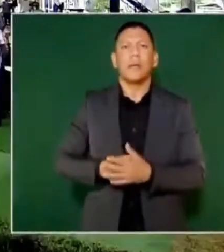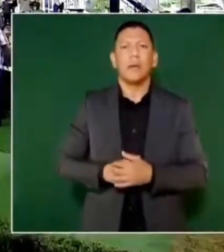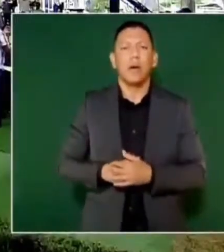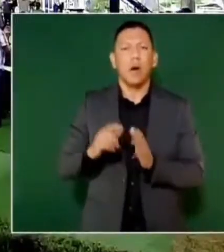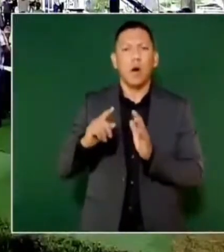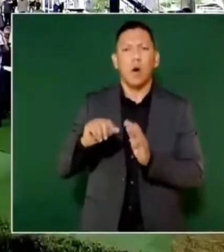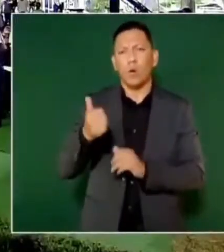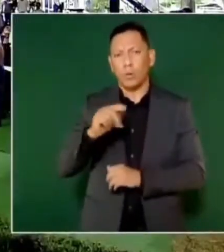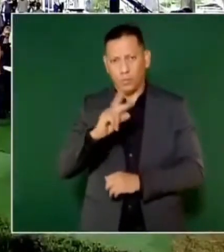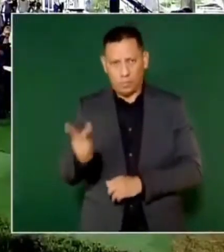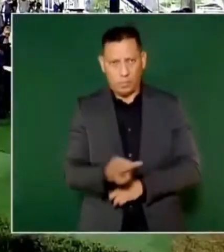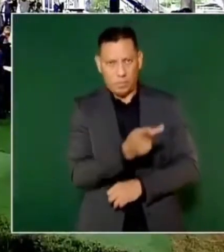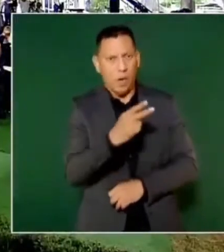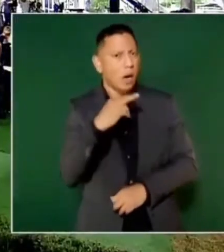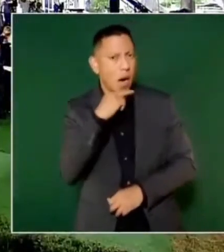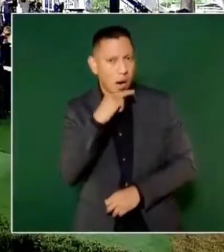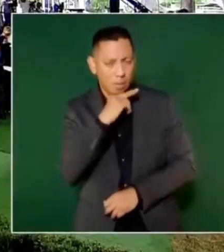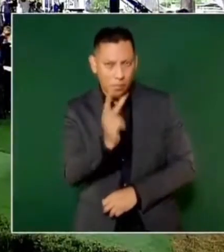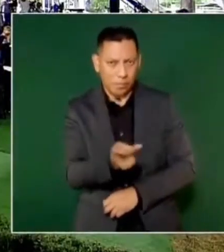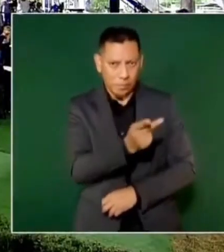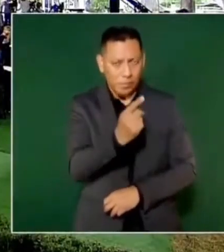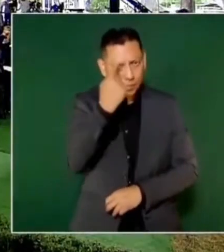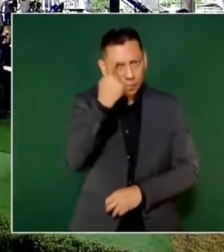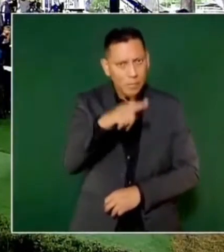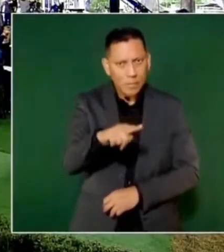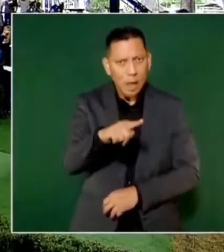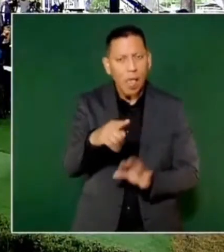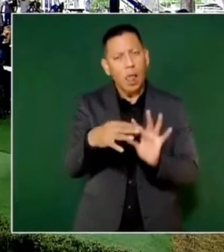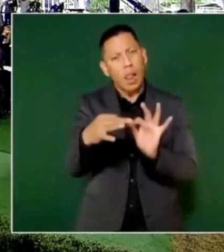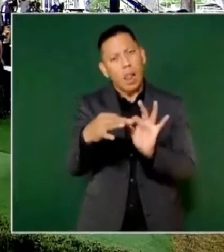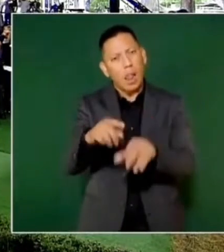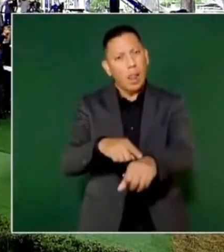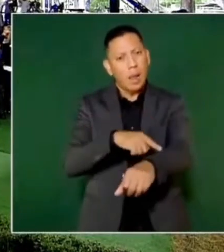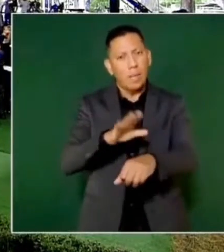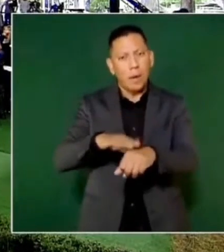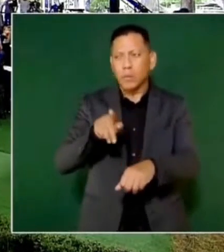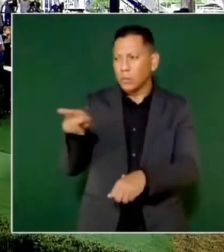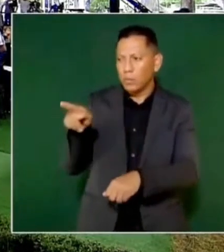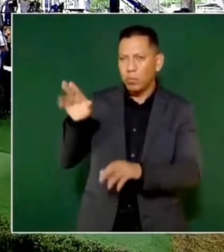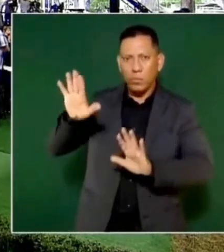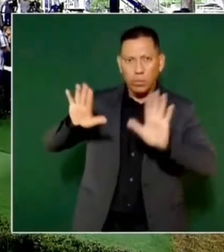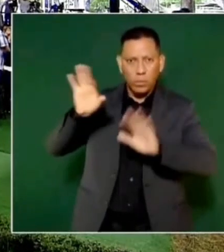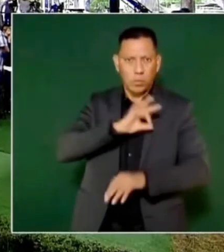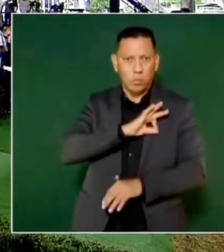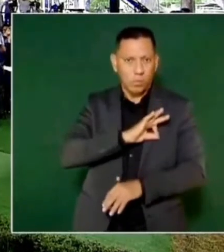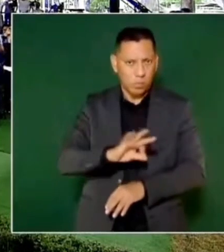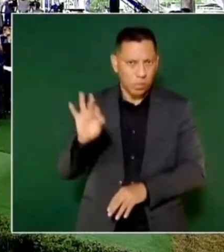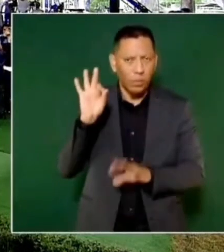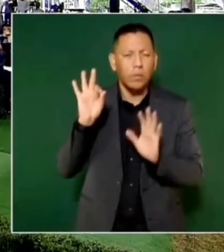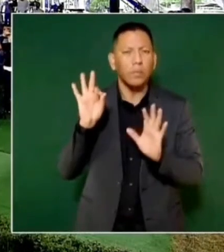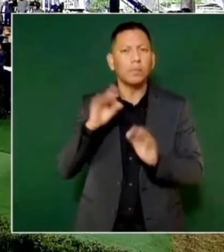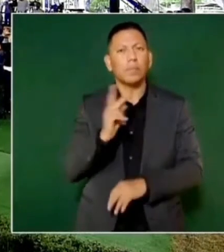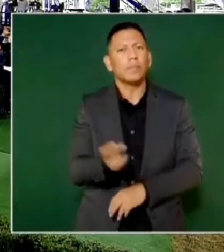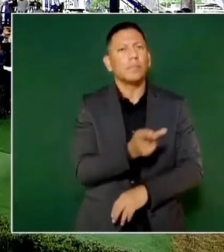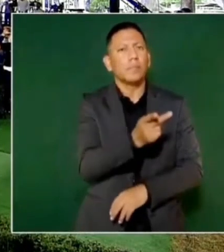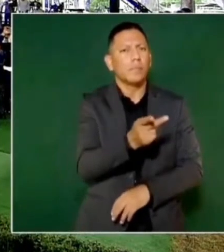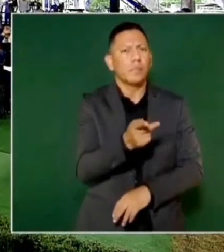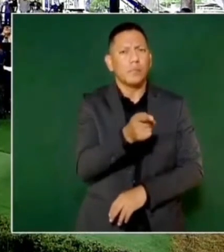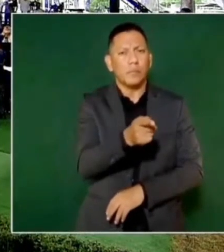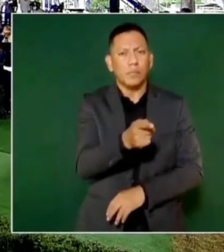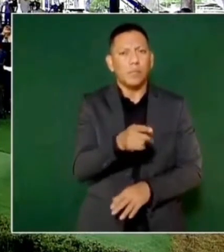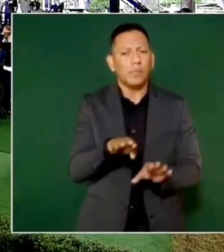otra preguntita ya nada más rápidamente para que no me extienda y bueno, tenga participación los compañeros locales. ¿Usted